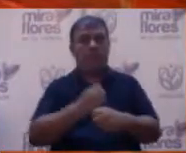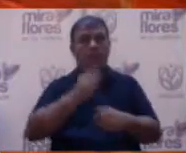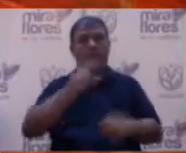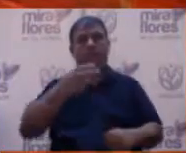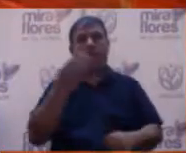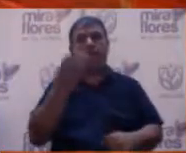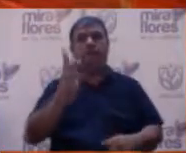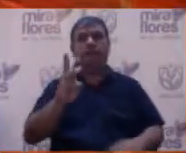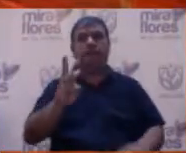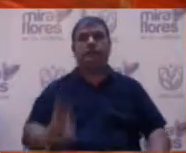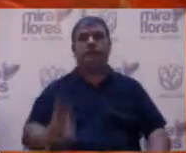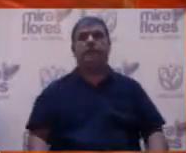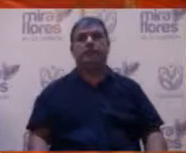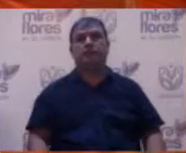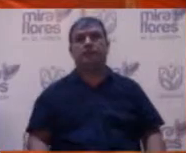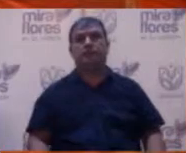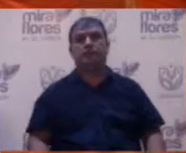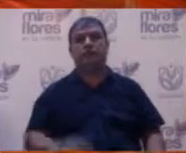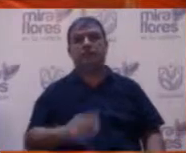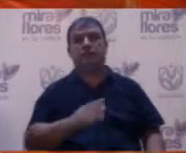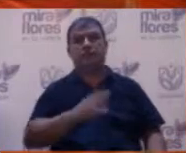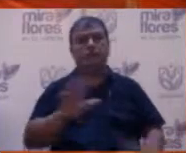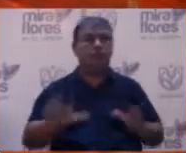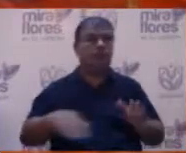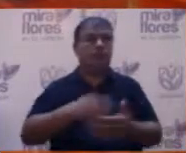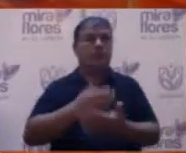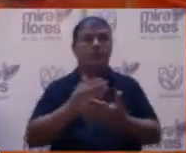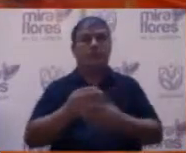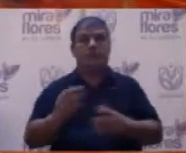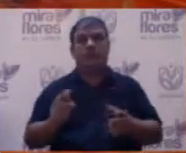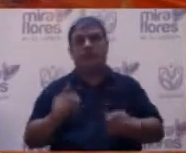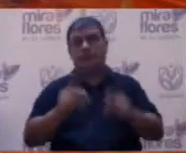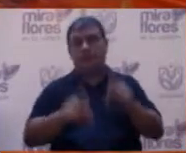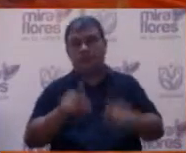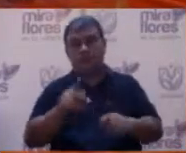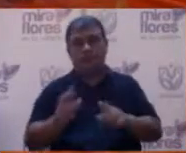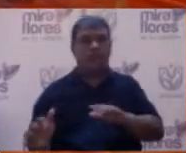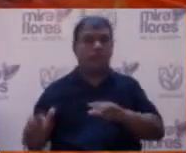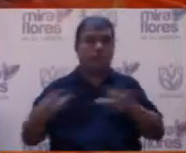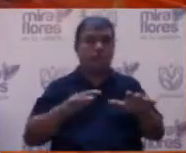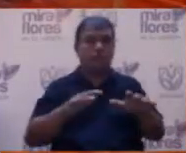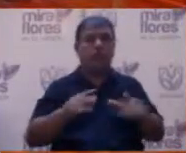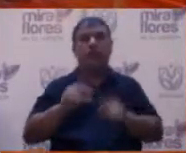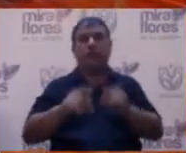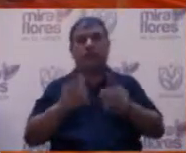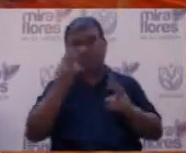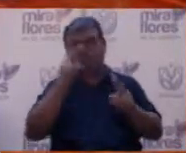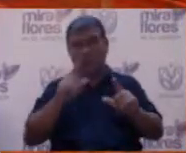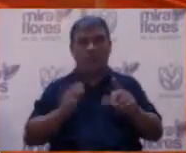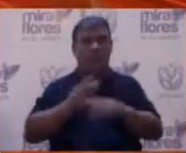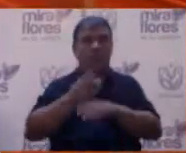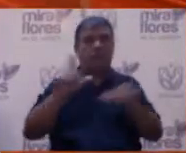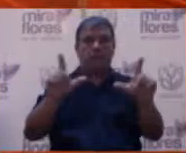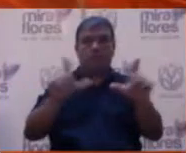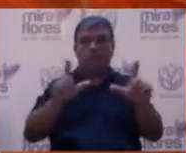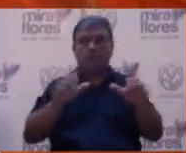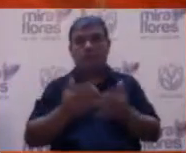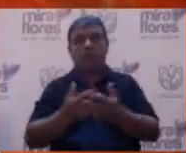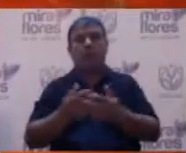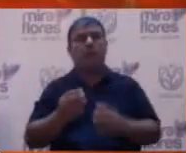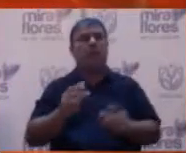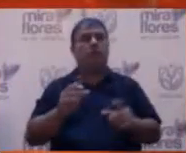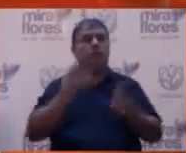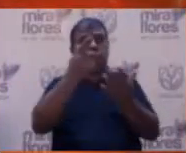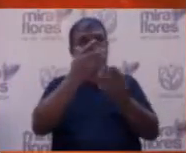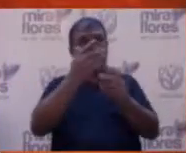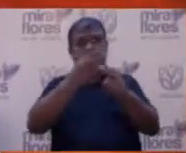2016. Damos un cordial saludo a todos los miembros del Consejo y a las personas que nos siguen a través de Mira TV. Vamos a tomar la lista